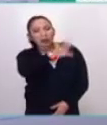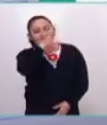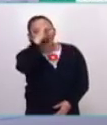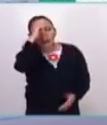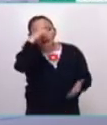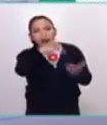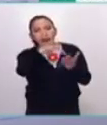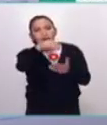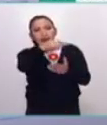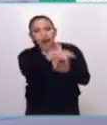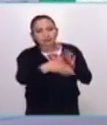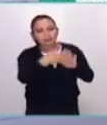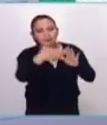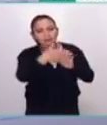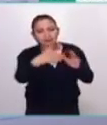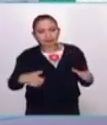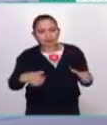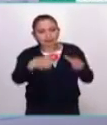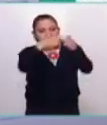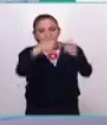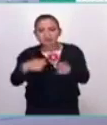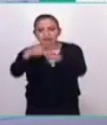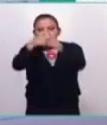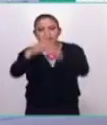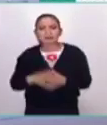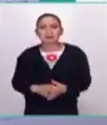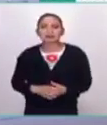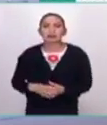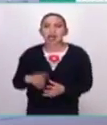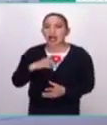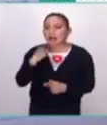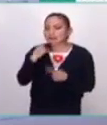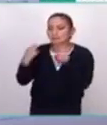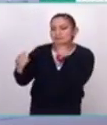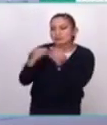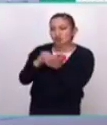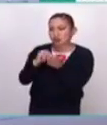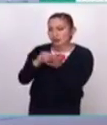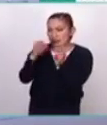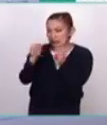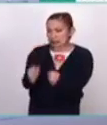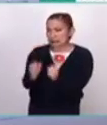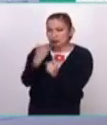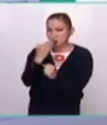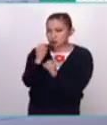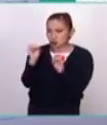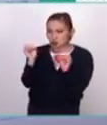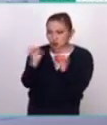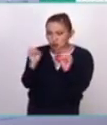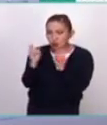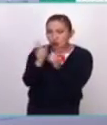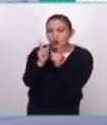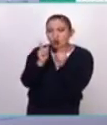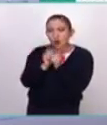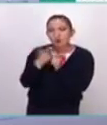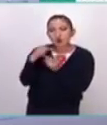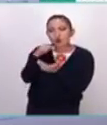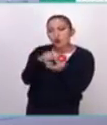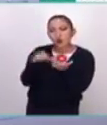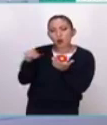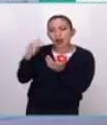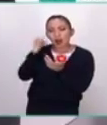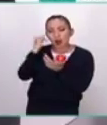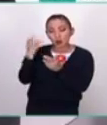piensa edificaron estas pirámides? Bueno, hay discusiones, son grupos étnicos locales con